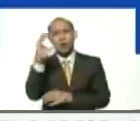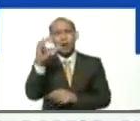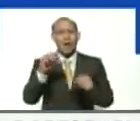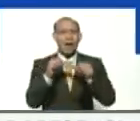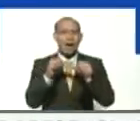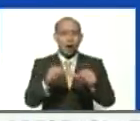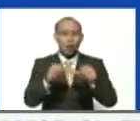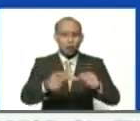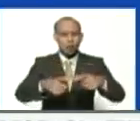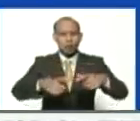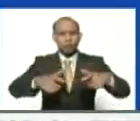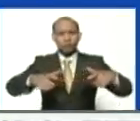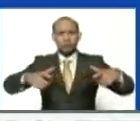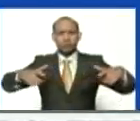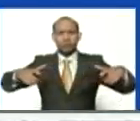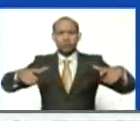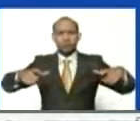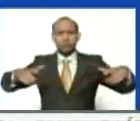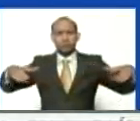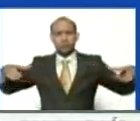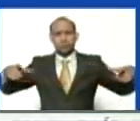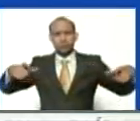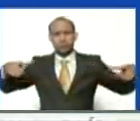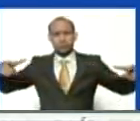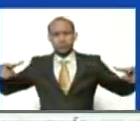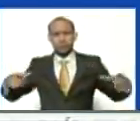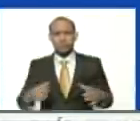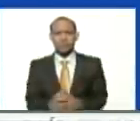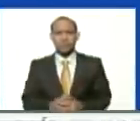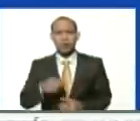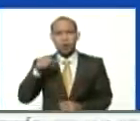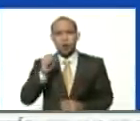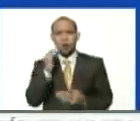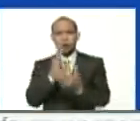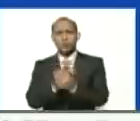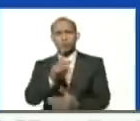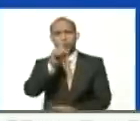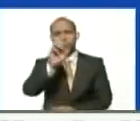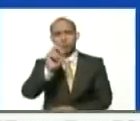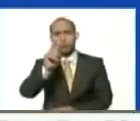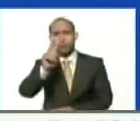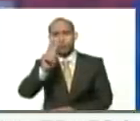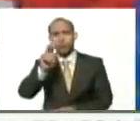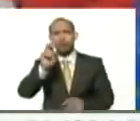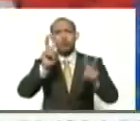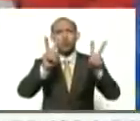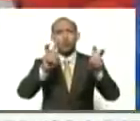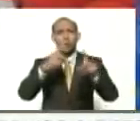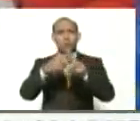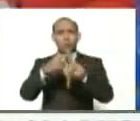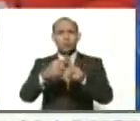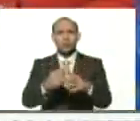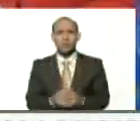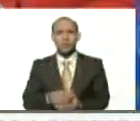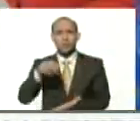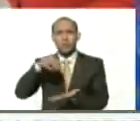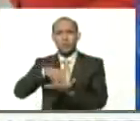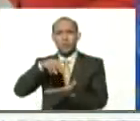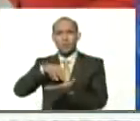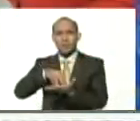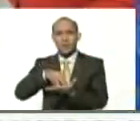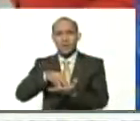en una tendencia de crecimiento hoy registra 102 casos nuevos miranda